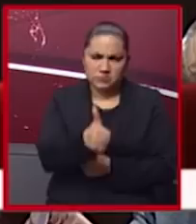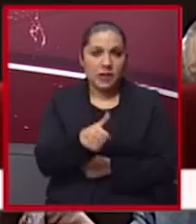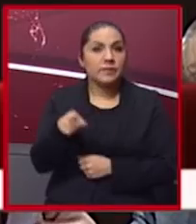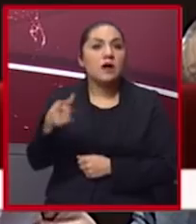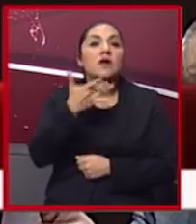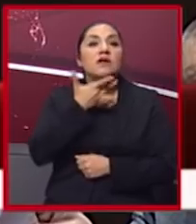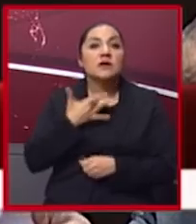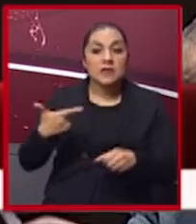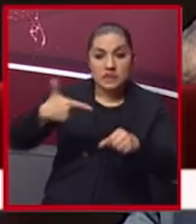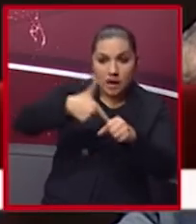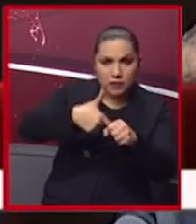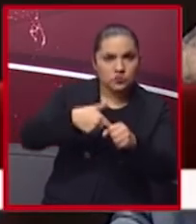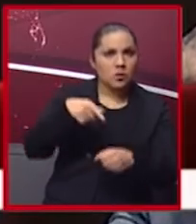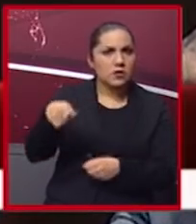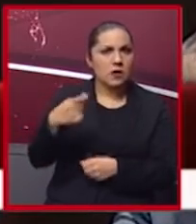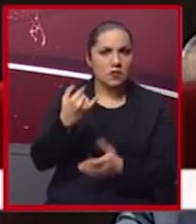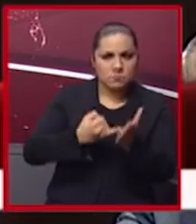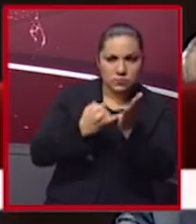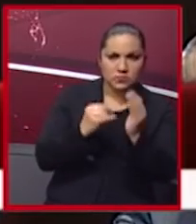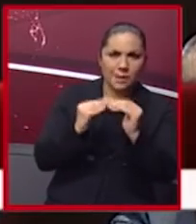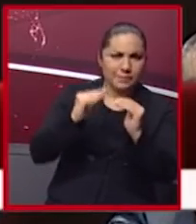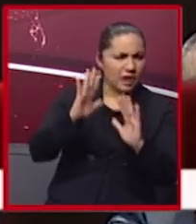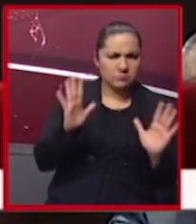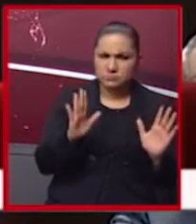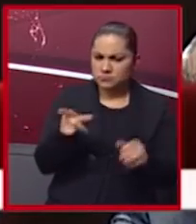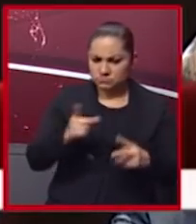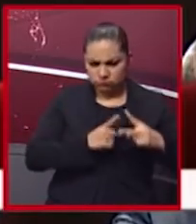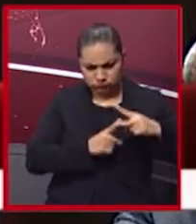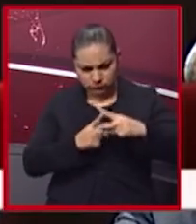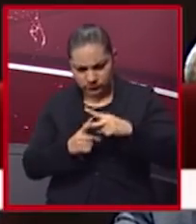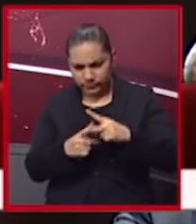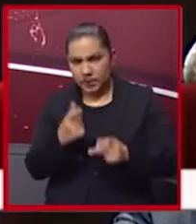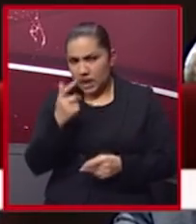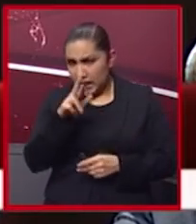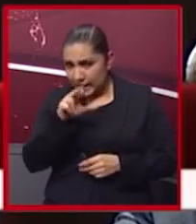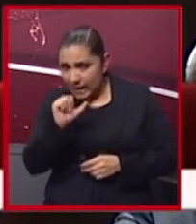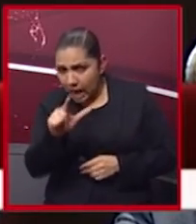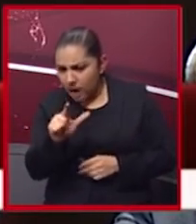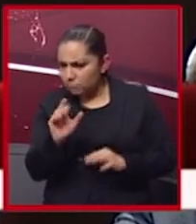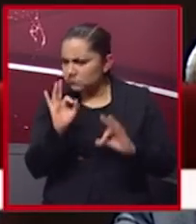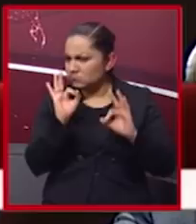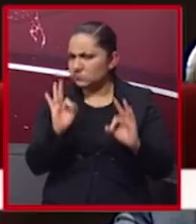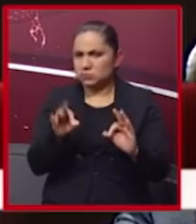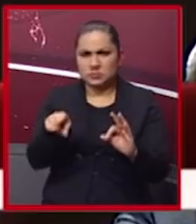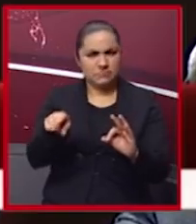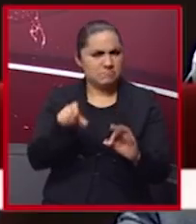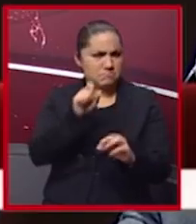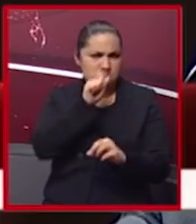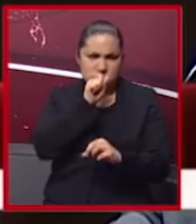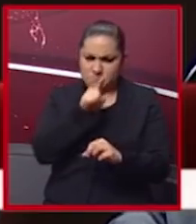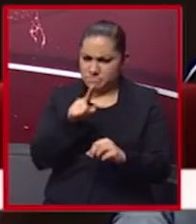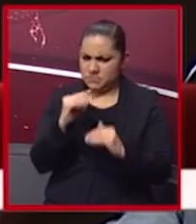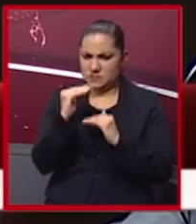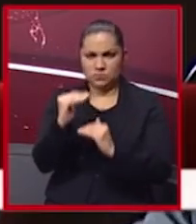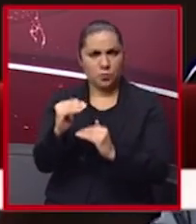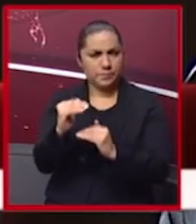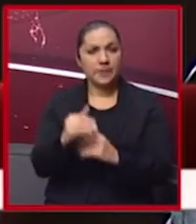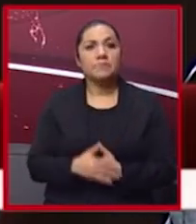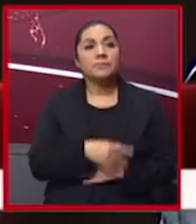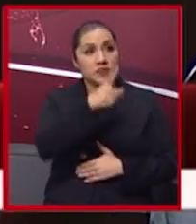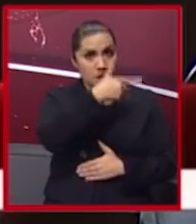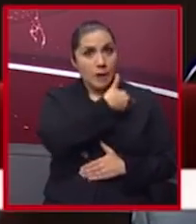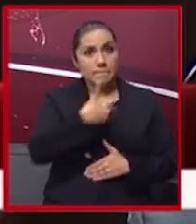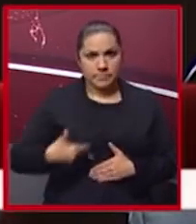reales. El Ejecutivo Federal cumplió su compromiso con el pueblo de México de no incrementar